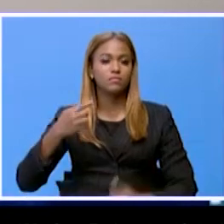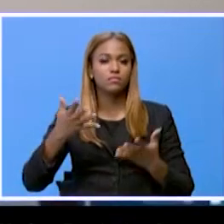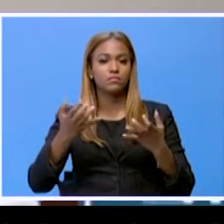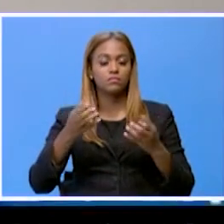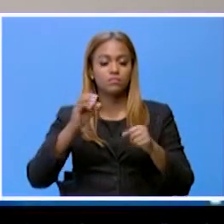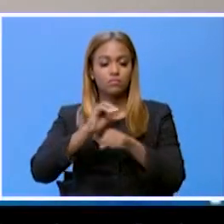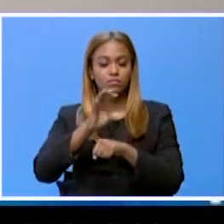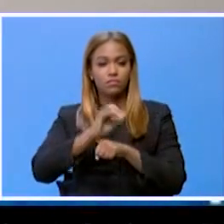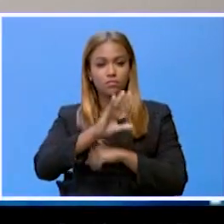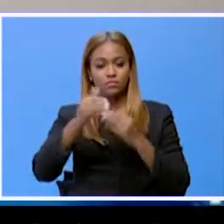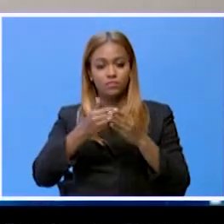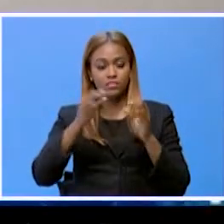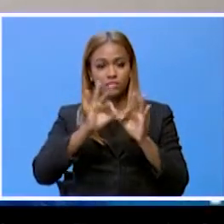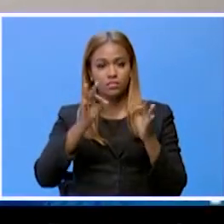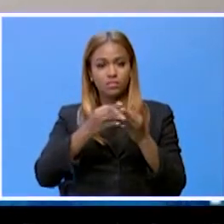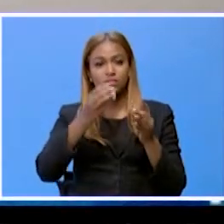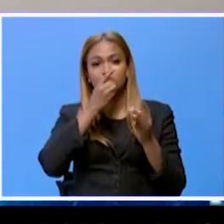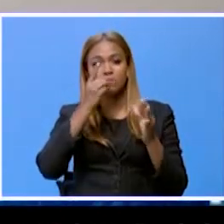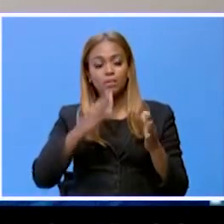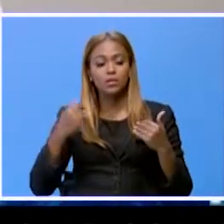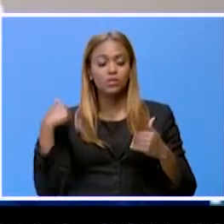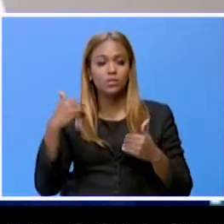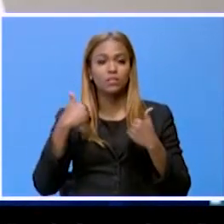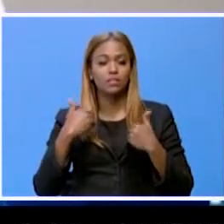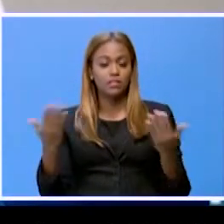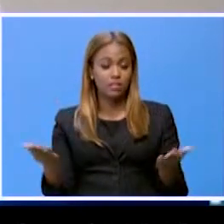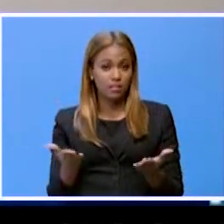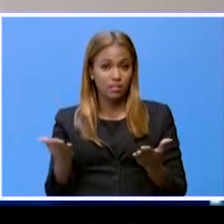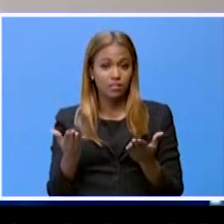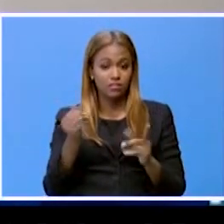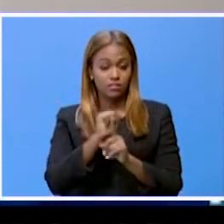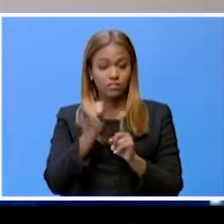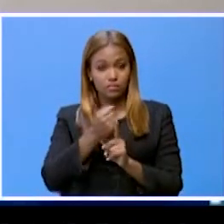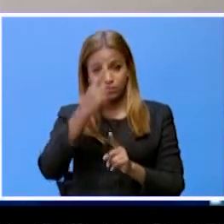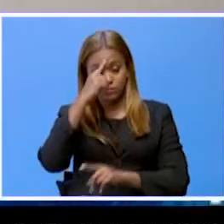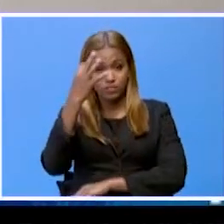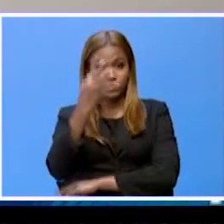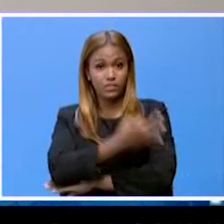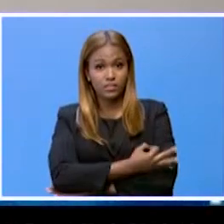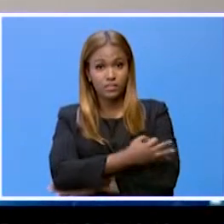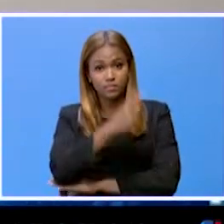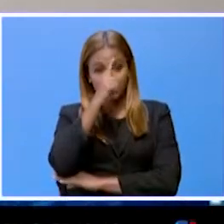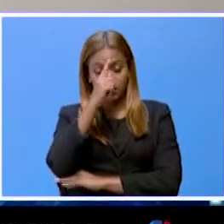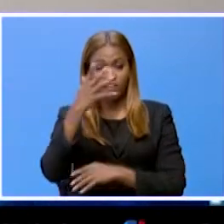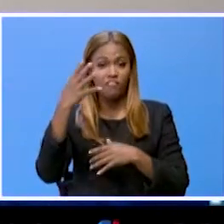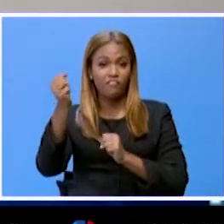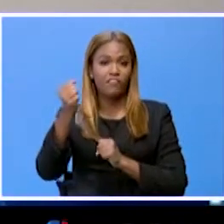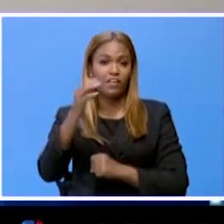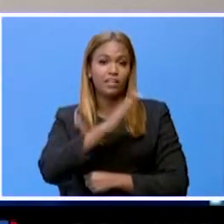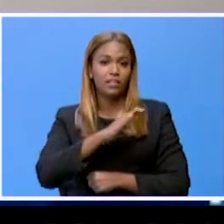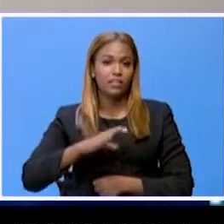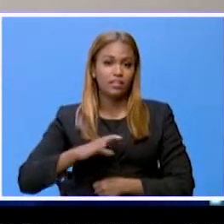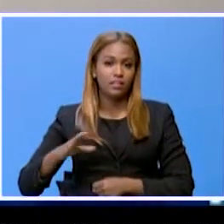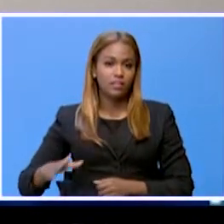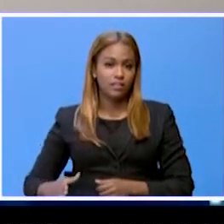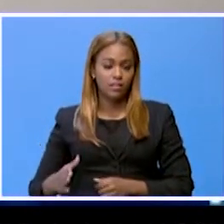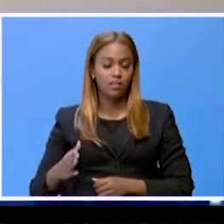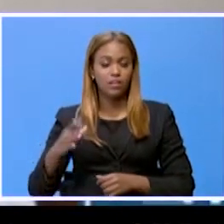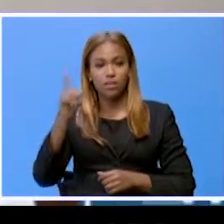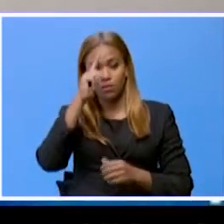las familias dominicanas que nos encontramos en estos momentos en fecha de fe cristiana y que como tal